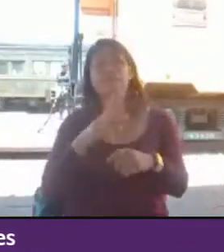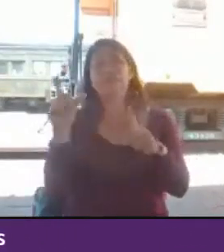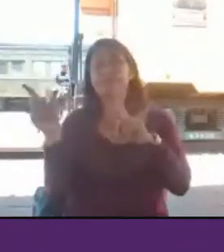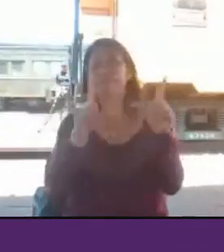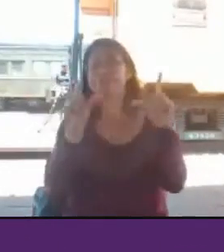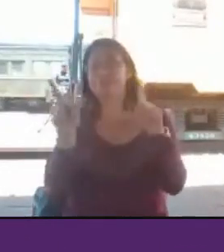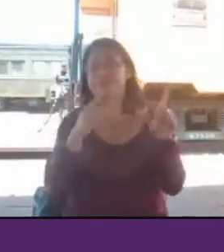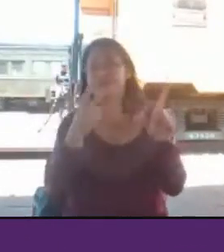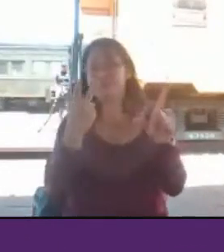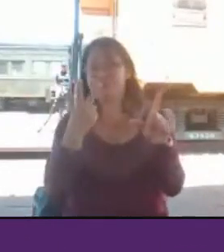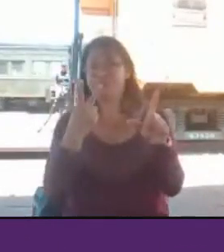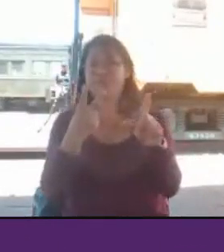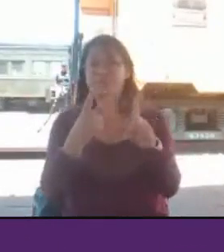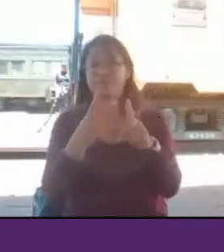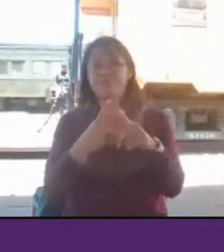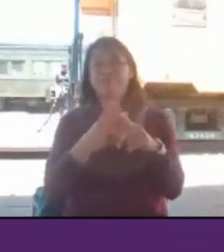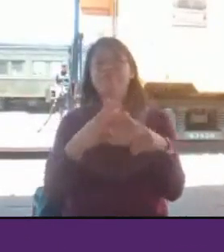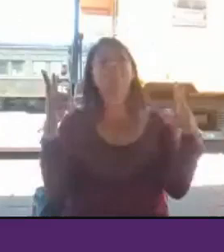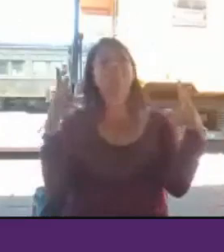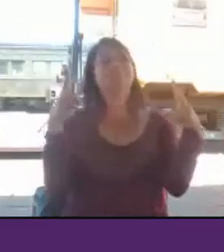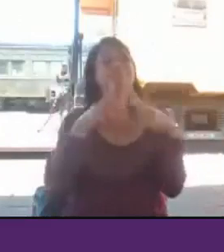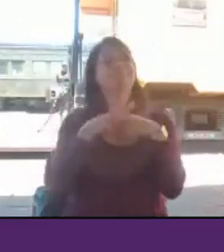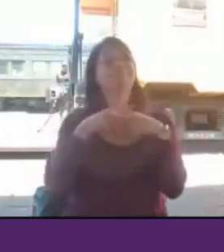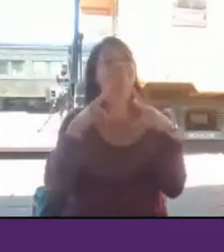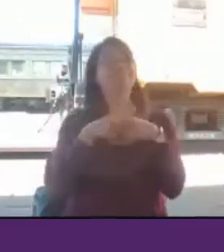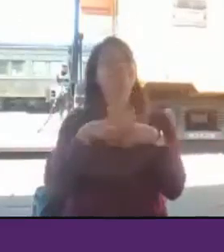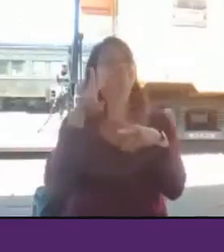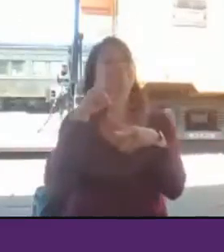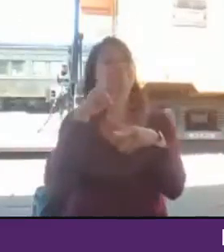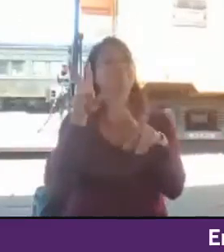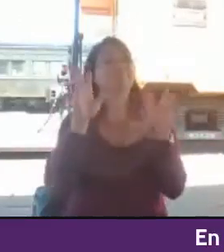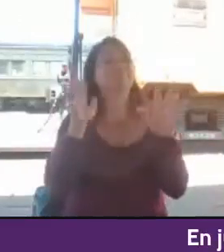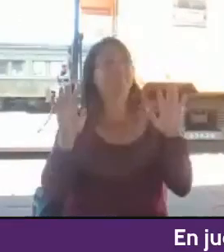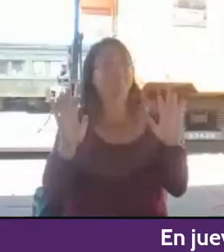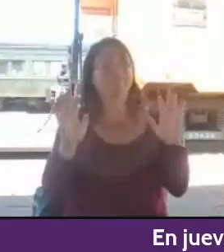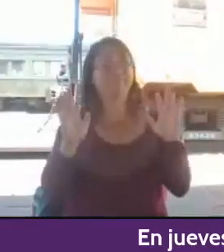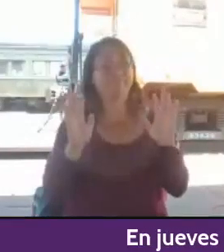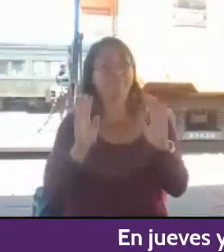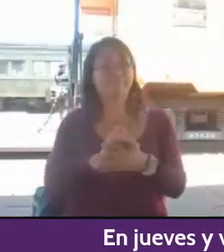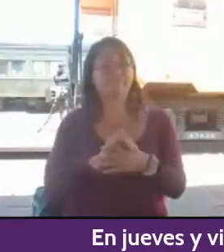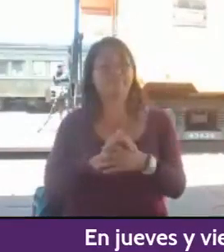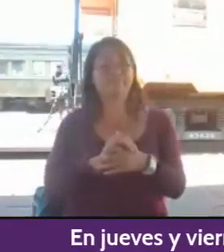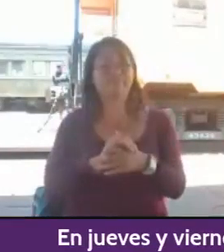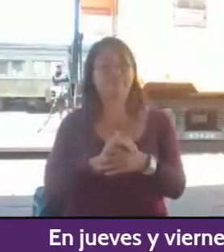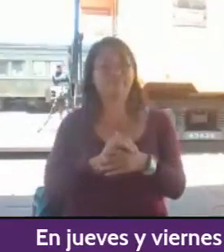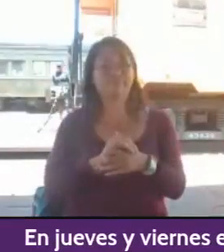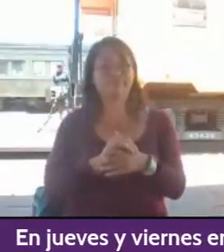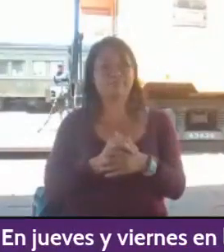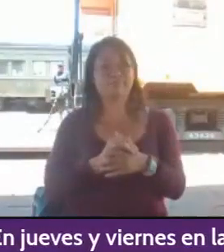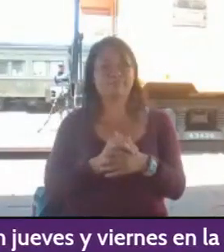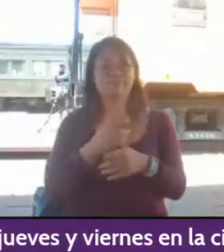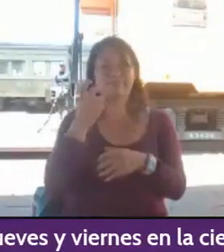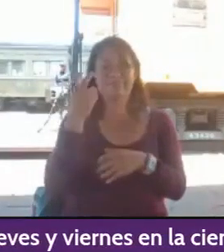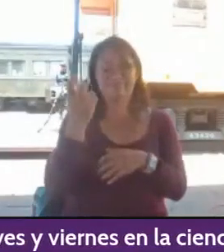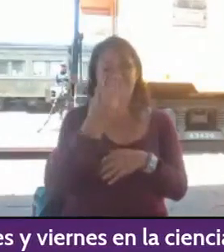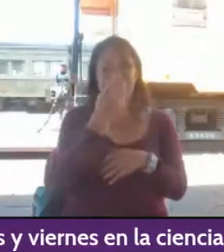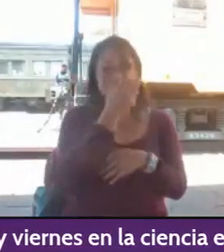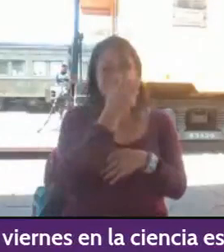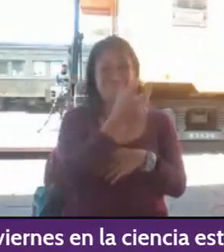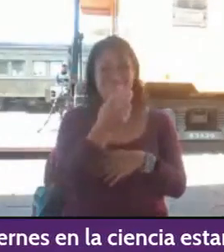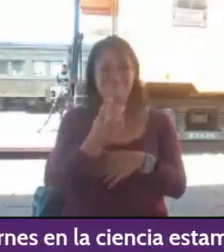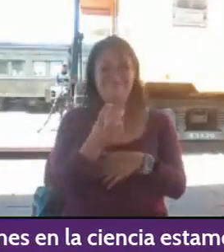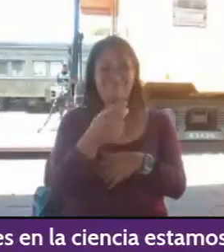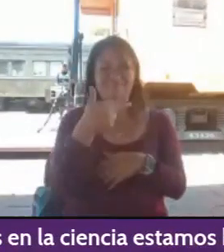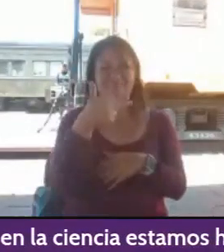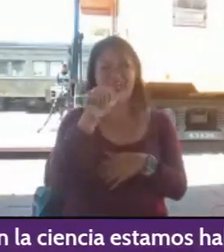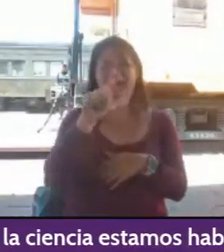Uno, dos. La pelea entre diurnas y nocturnas. Otra más. Búhitos y lechuzas contra